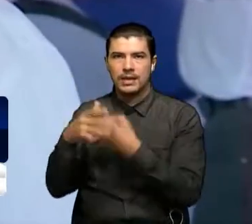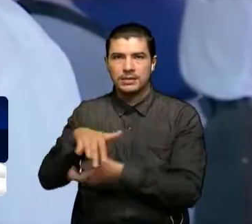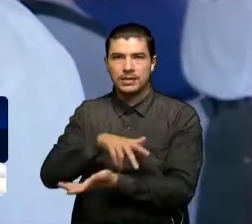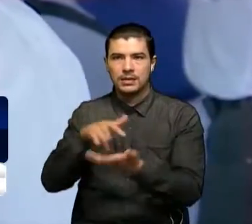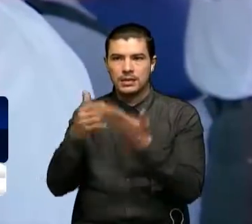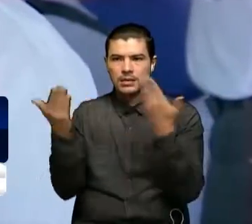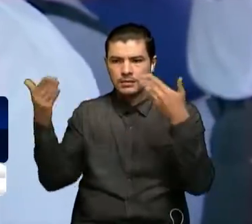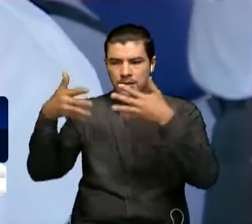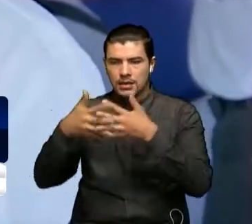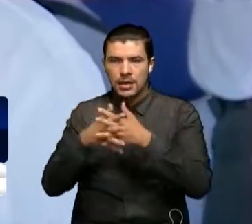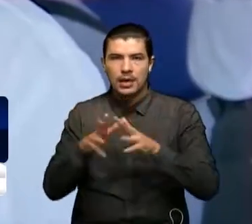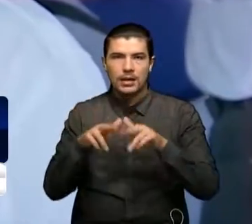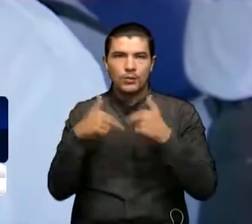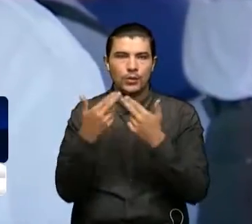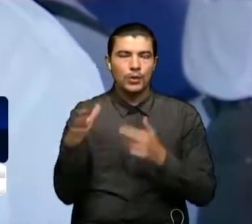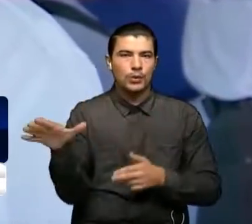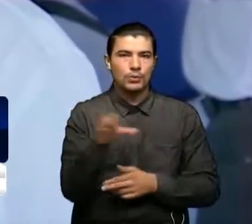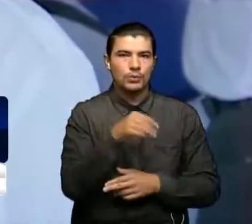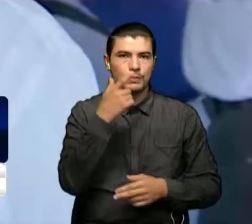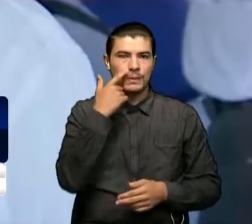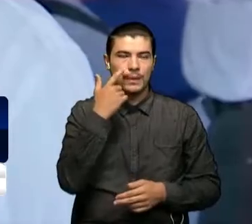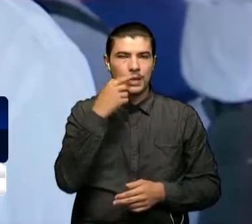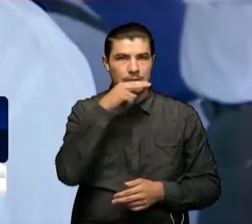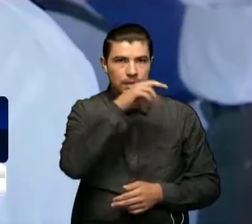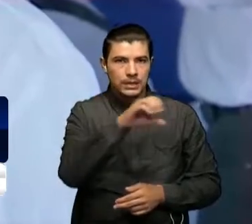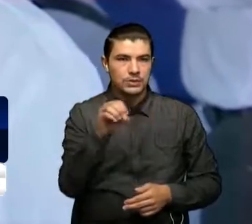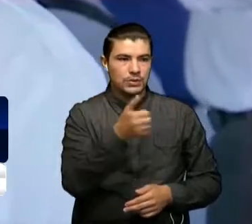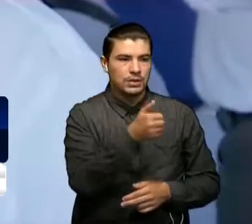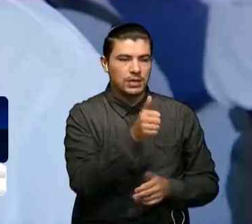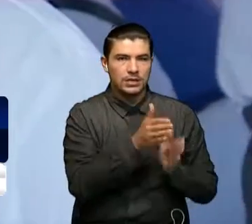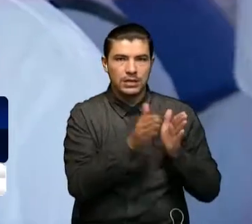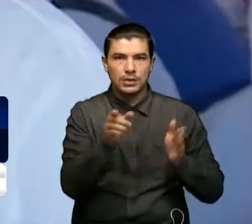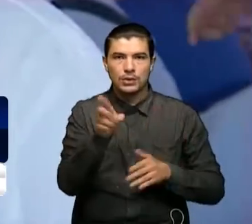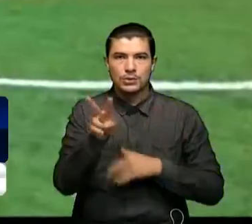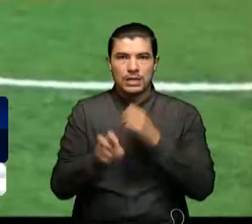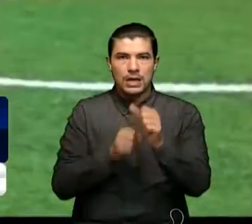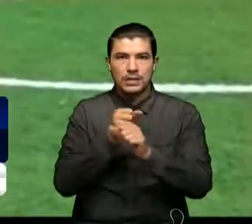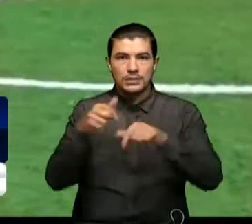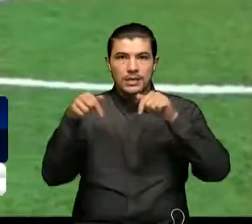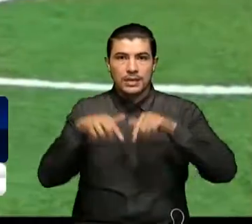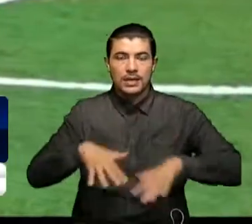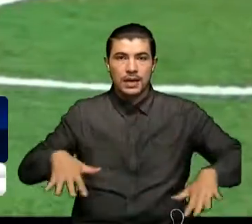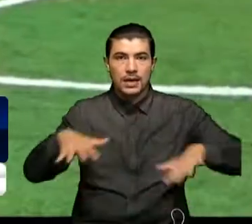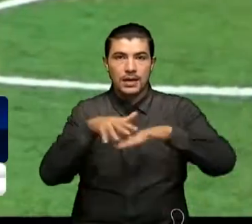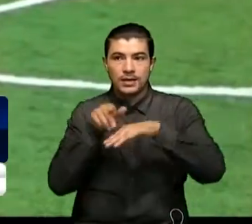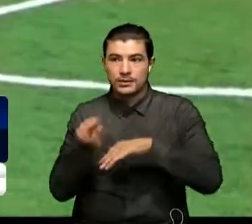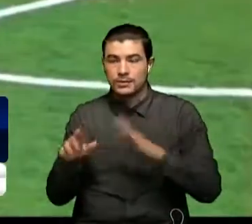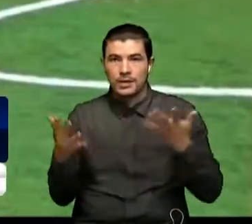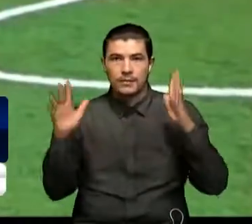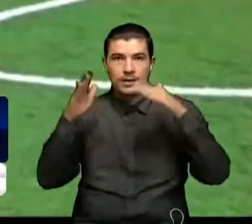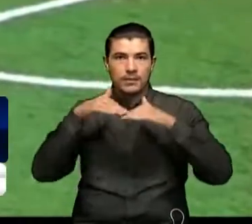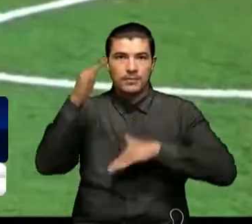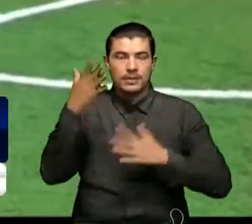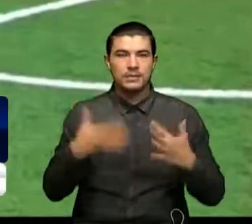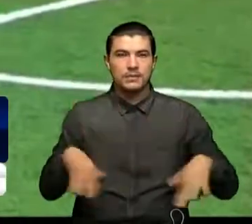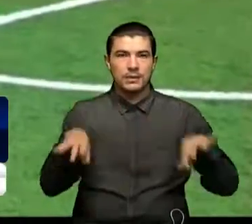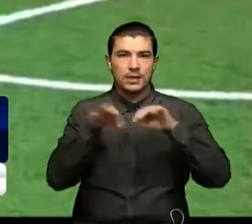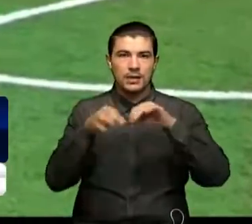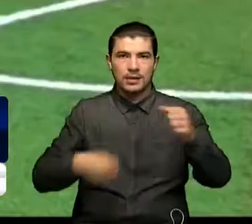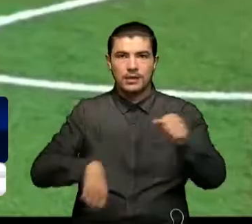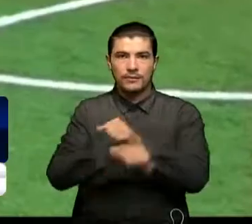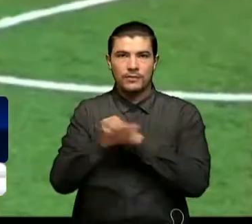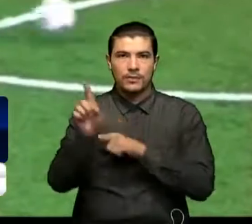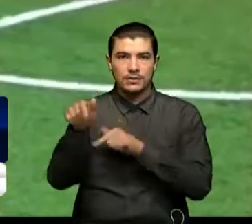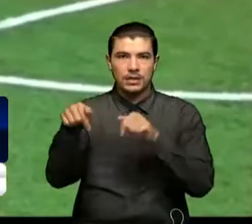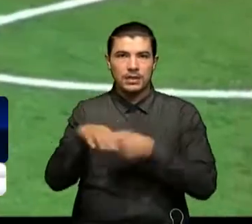todos los papás a todos los niños entre los 10 y 12 años en un espacio diferente en un espacio deportivo este evento tal vez el más importante del fútbol 6 en la